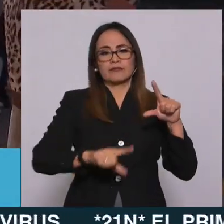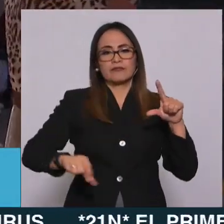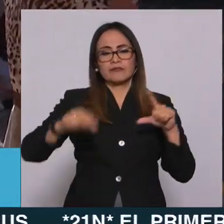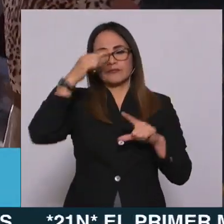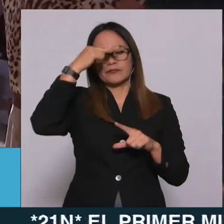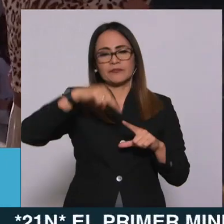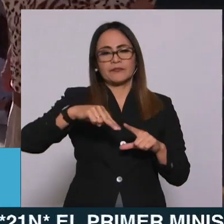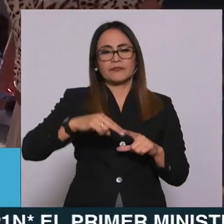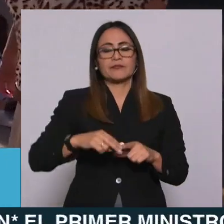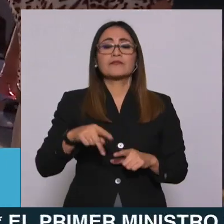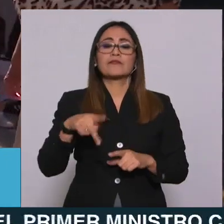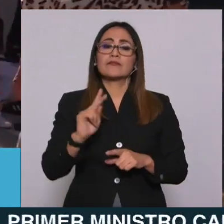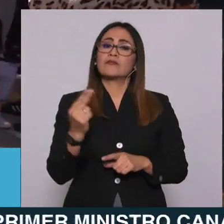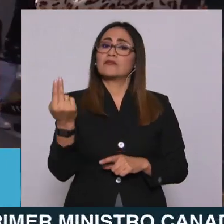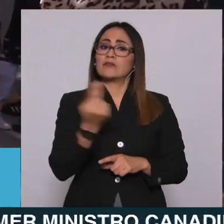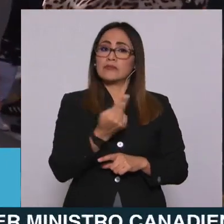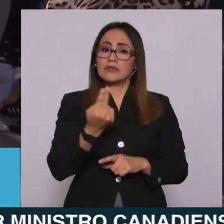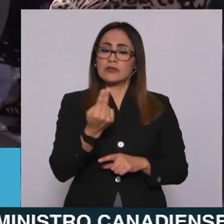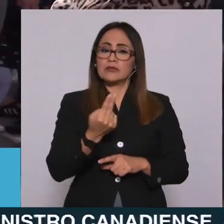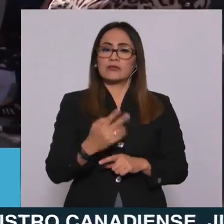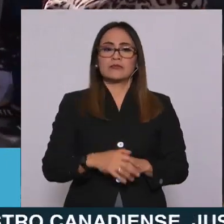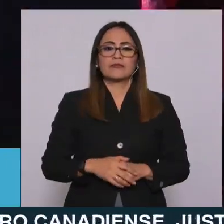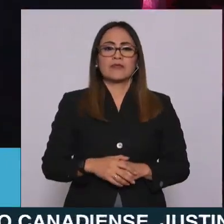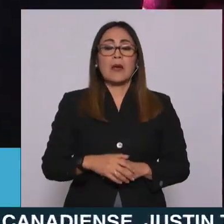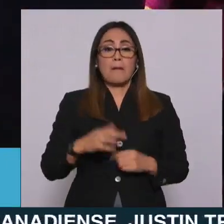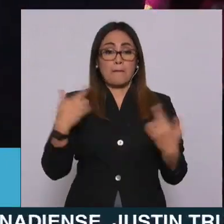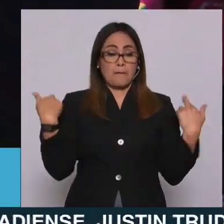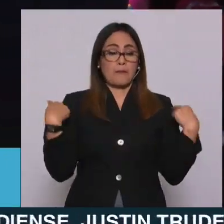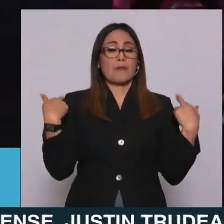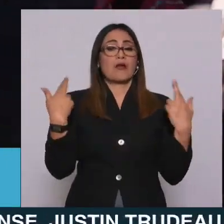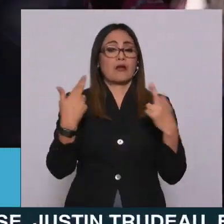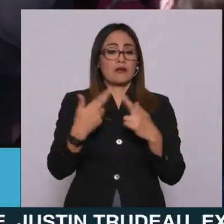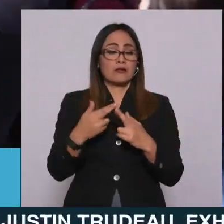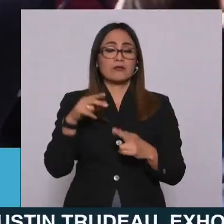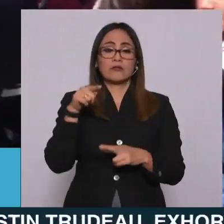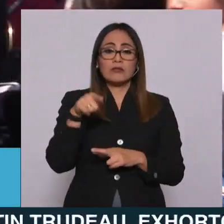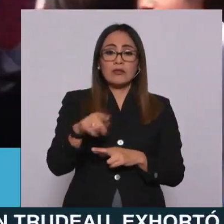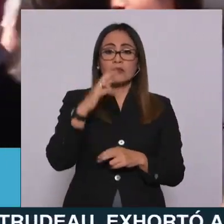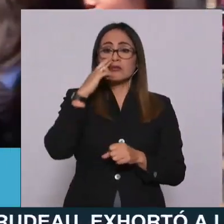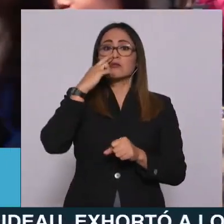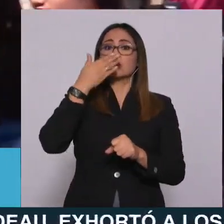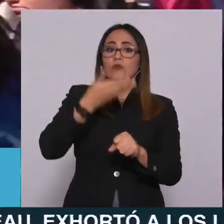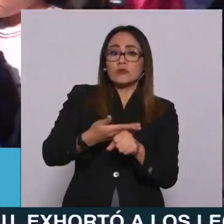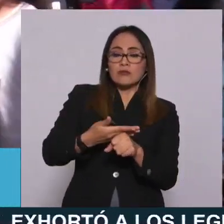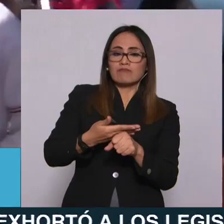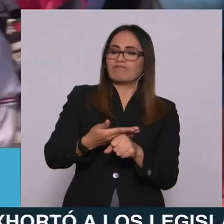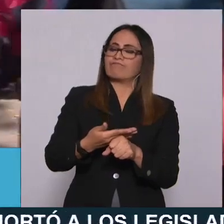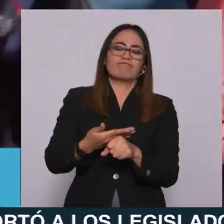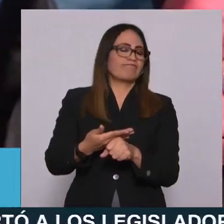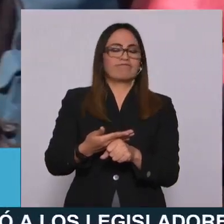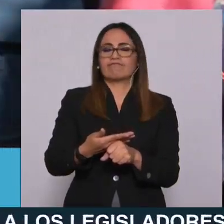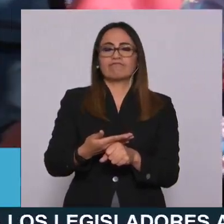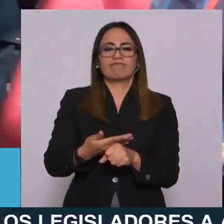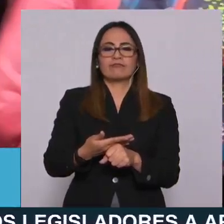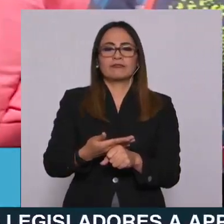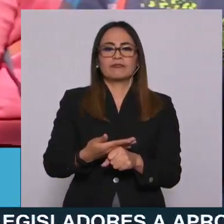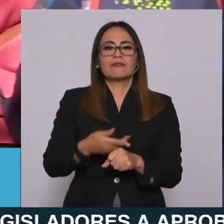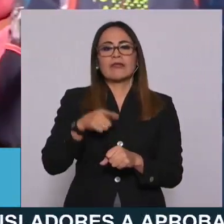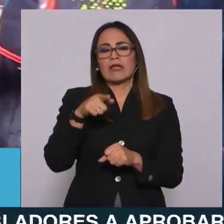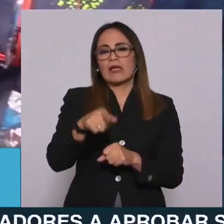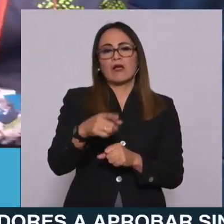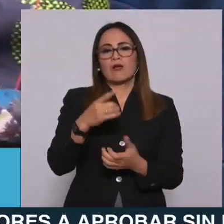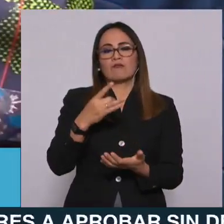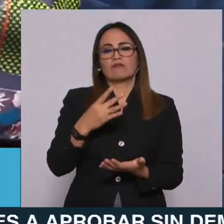que requieren es no depositar más bien en el maestro cosas que rebasan su